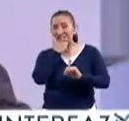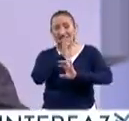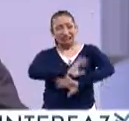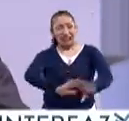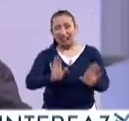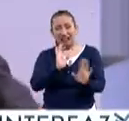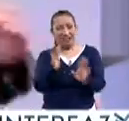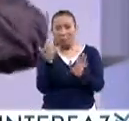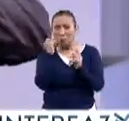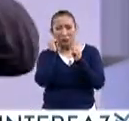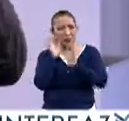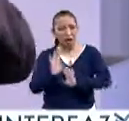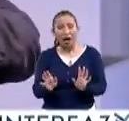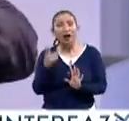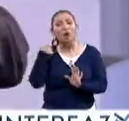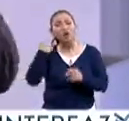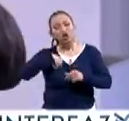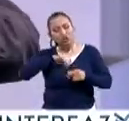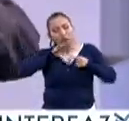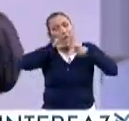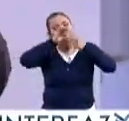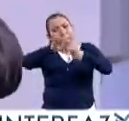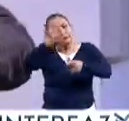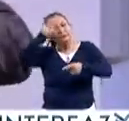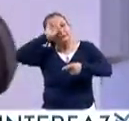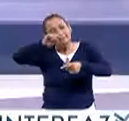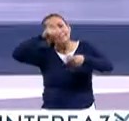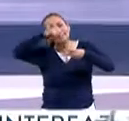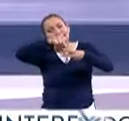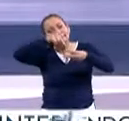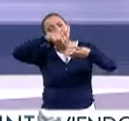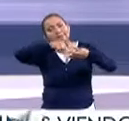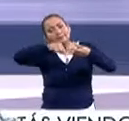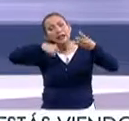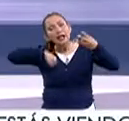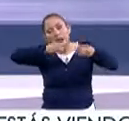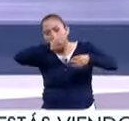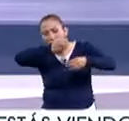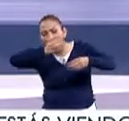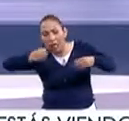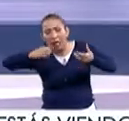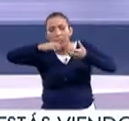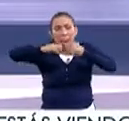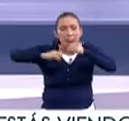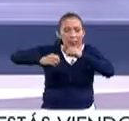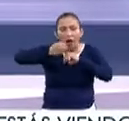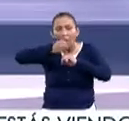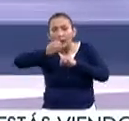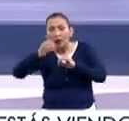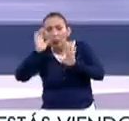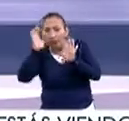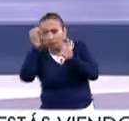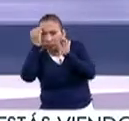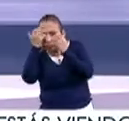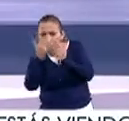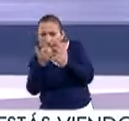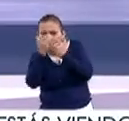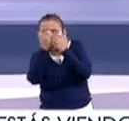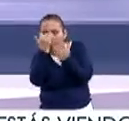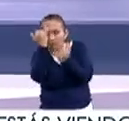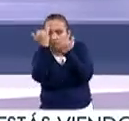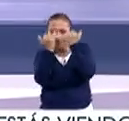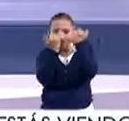conozcas el idioma que vamos a llevar de la mano y poco a poco te vamos a enseñar a estructurar de una manera crítica pero también